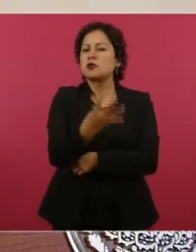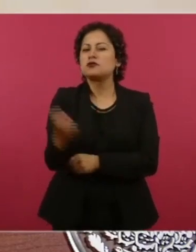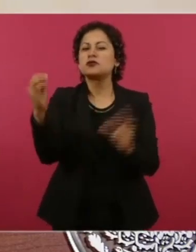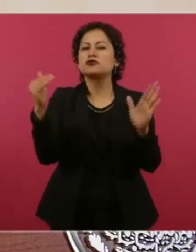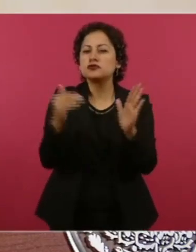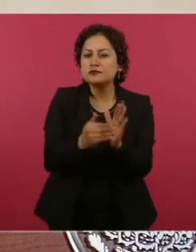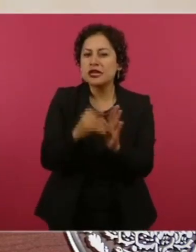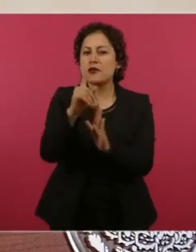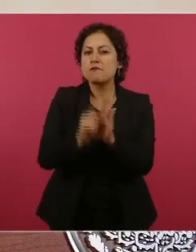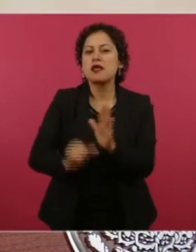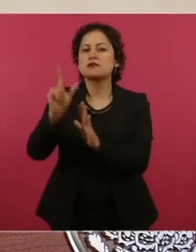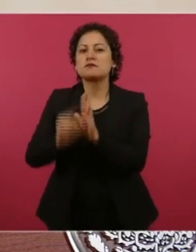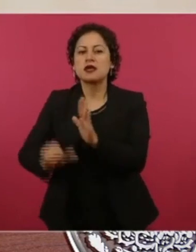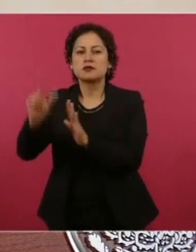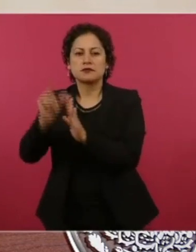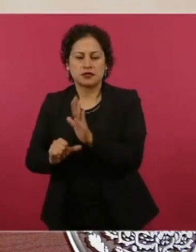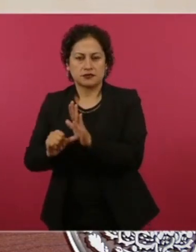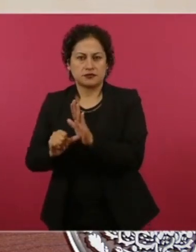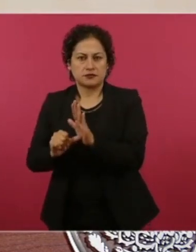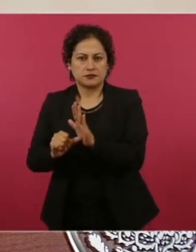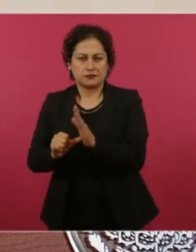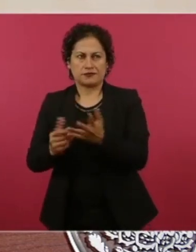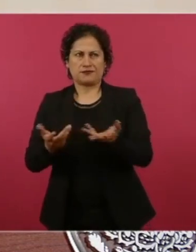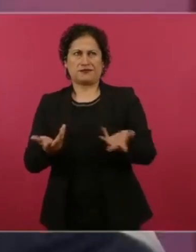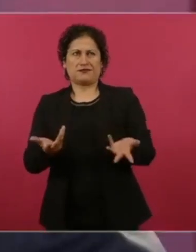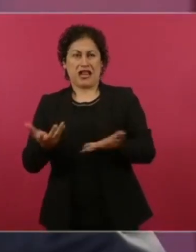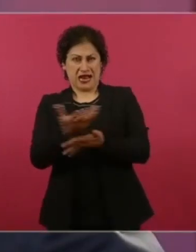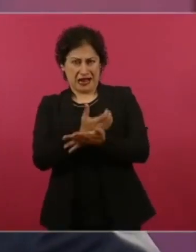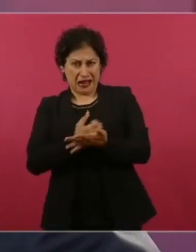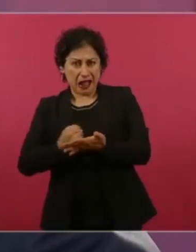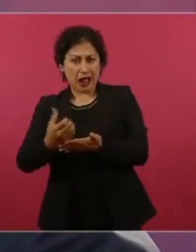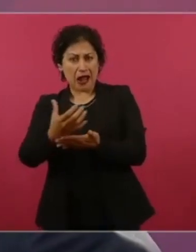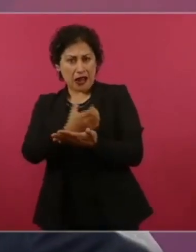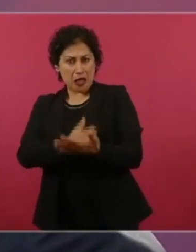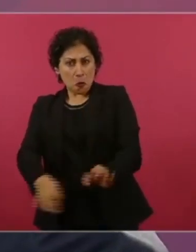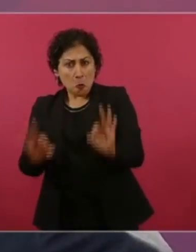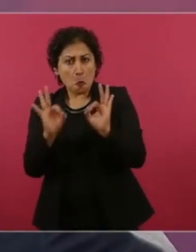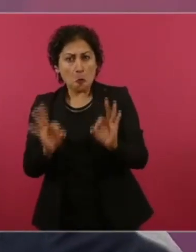se rayan y no hacen nada.